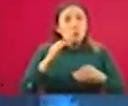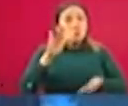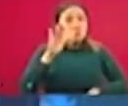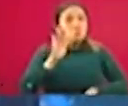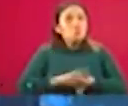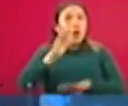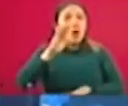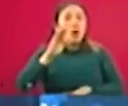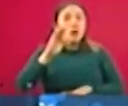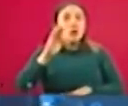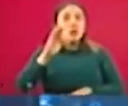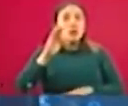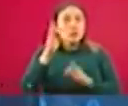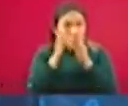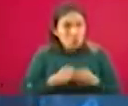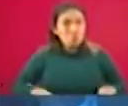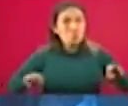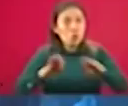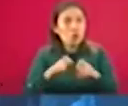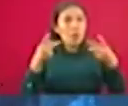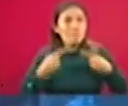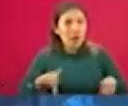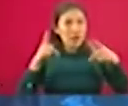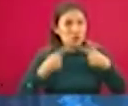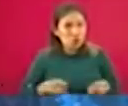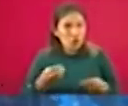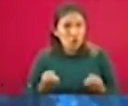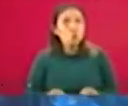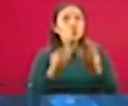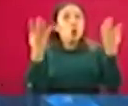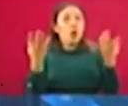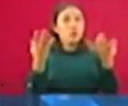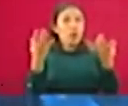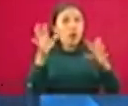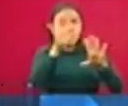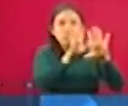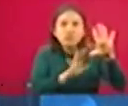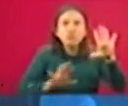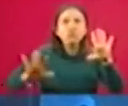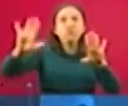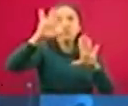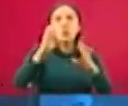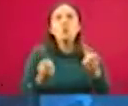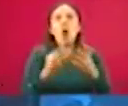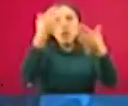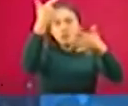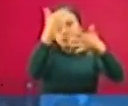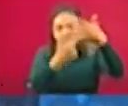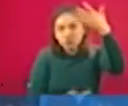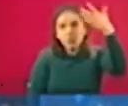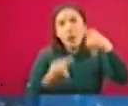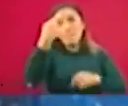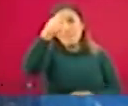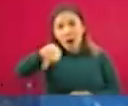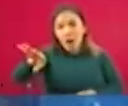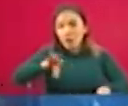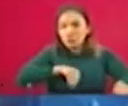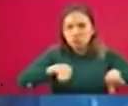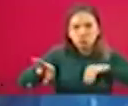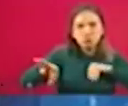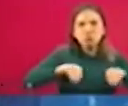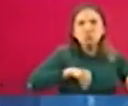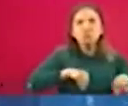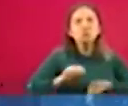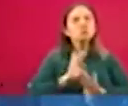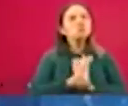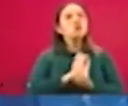México, sino en el de la Organización Panamericana de la Salud, en el que tienen los Centros de Control de Enfermedades de Estados Unidos y en diversas publicaciones